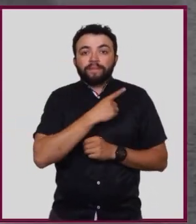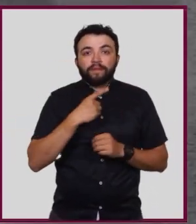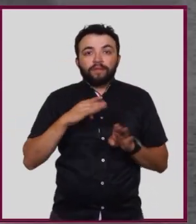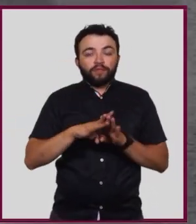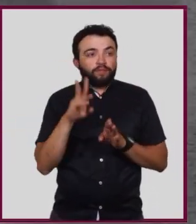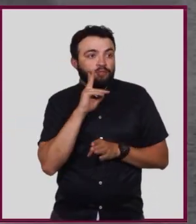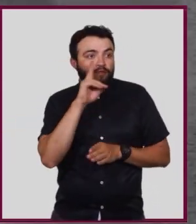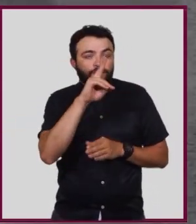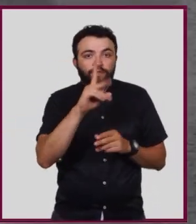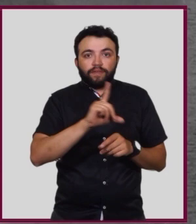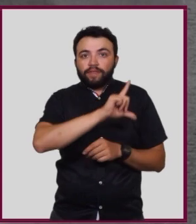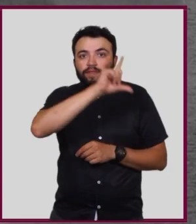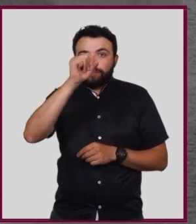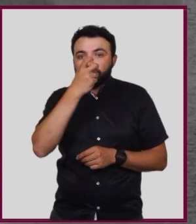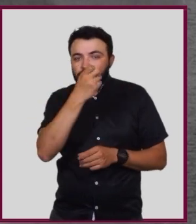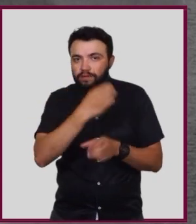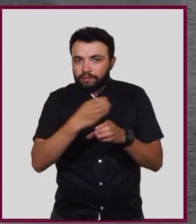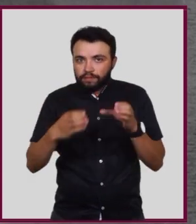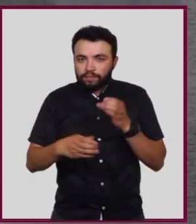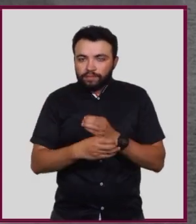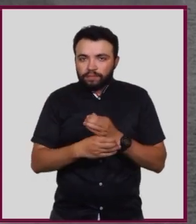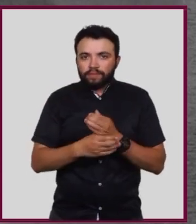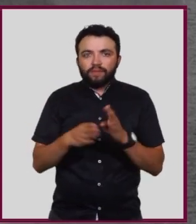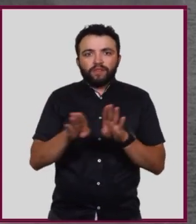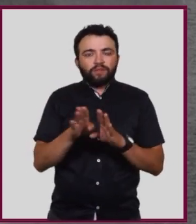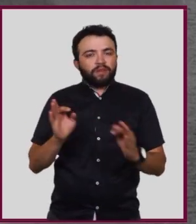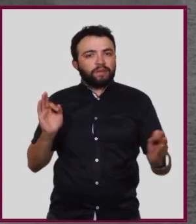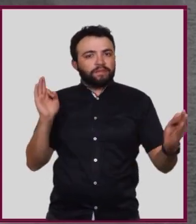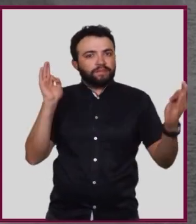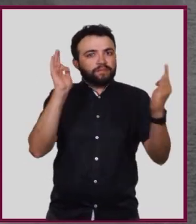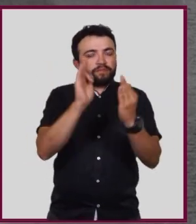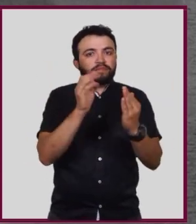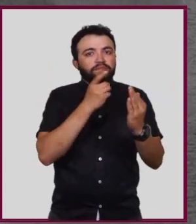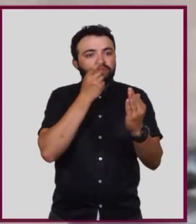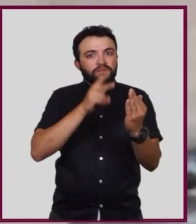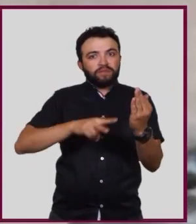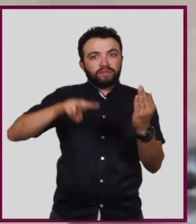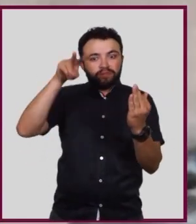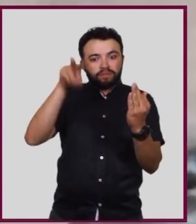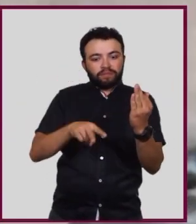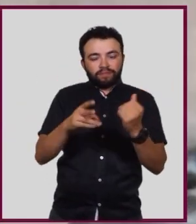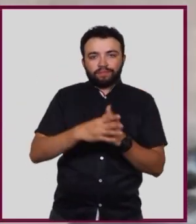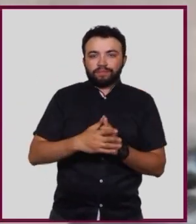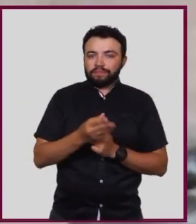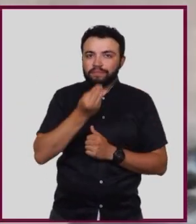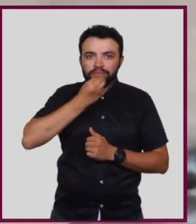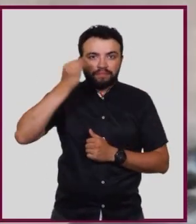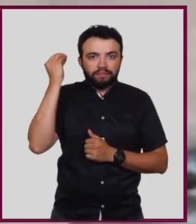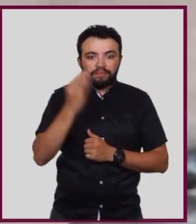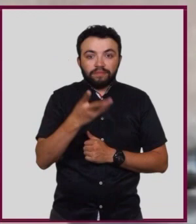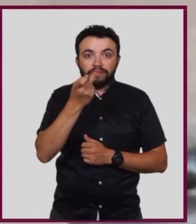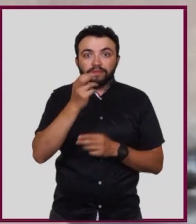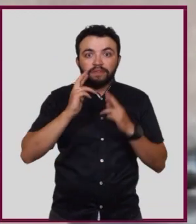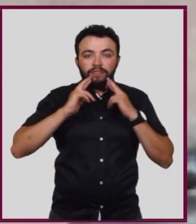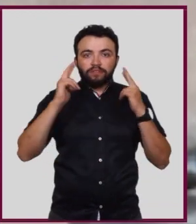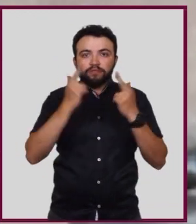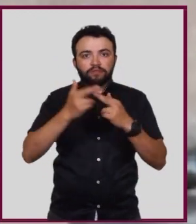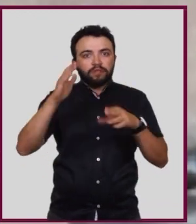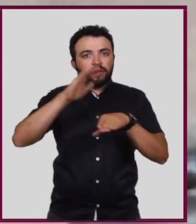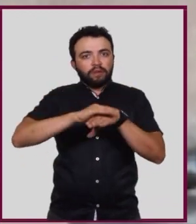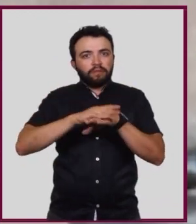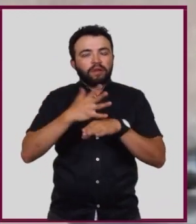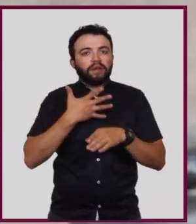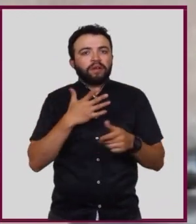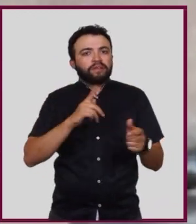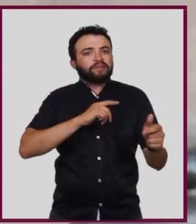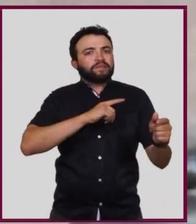estas cosas, la manera en la que se enfrenta de nuevo a la realidad. ¡Qué padre que de esas reuniones entre amigos hayan